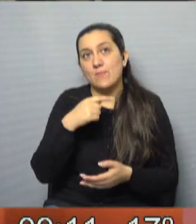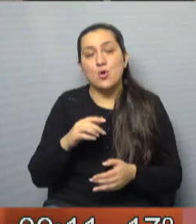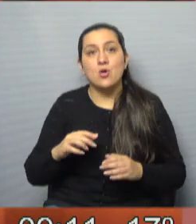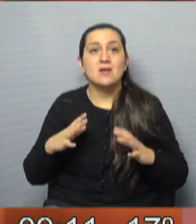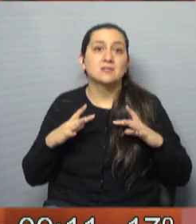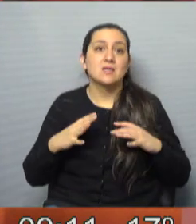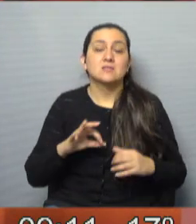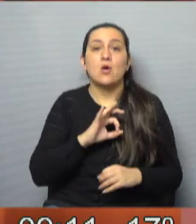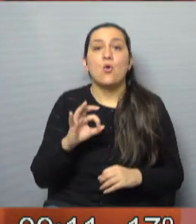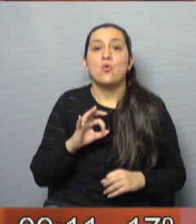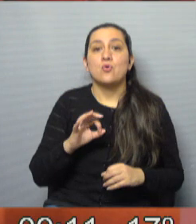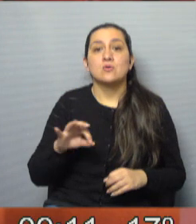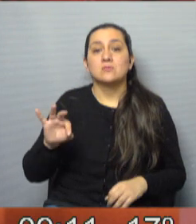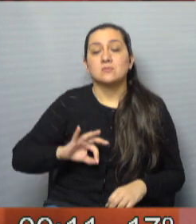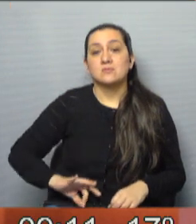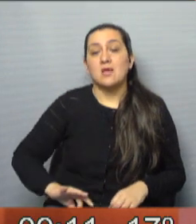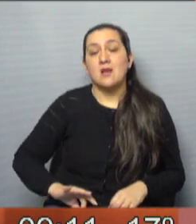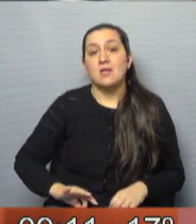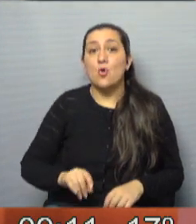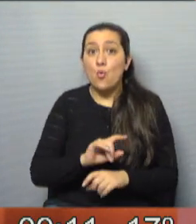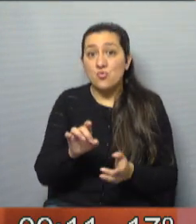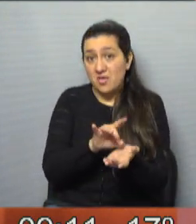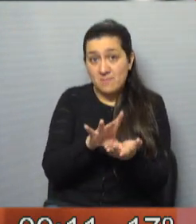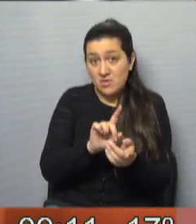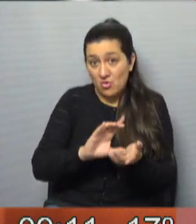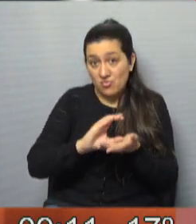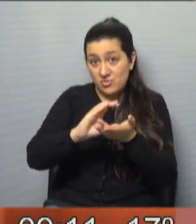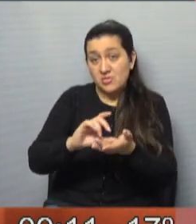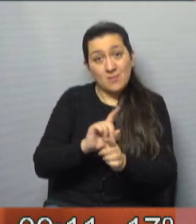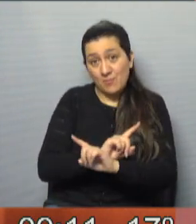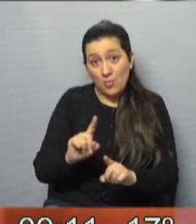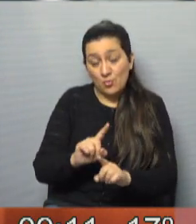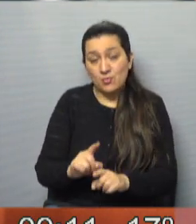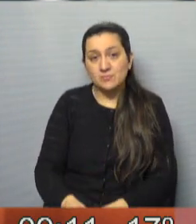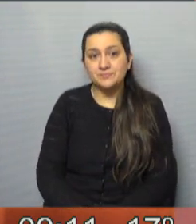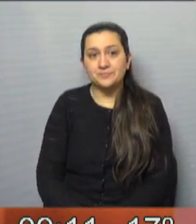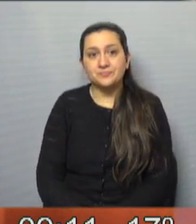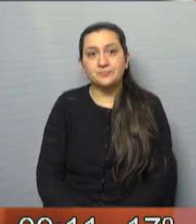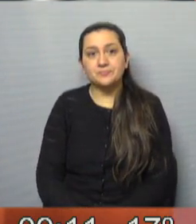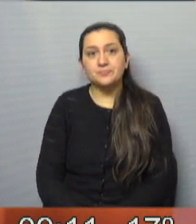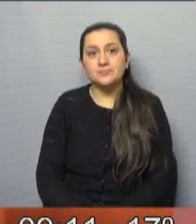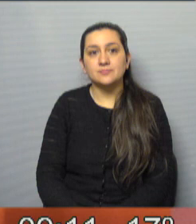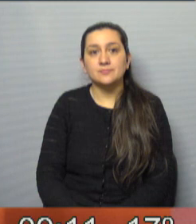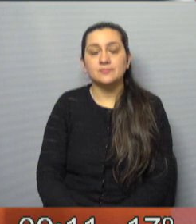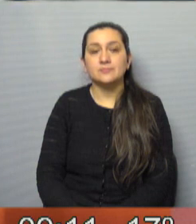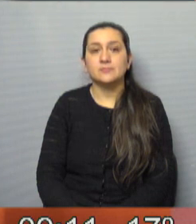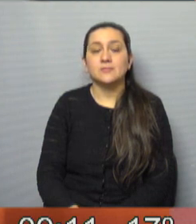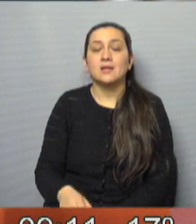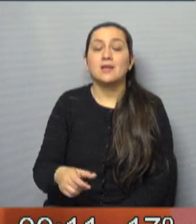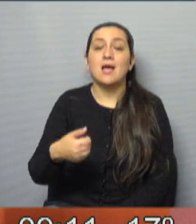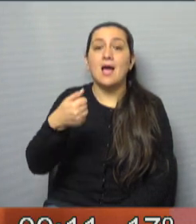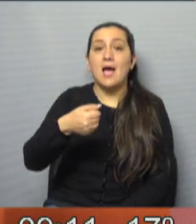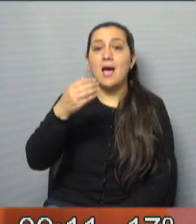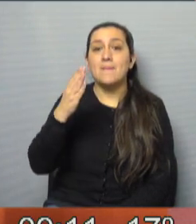tipo de cosas. Inclusive un despido, porque, por ejemplo, se utiliza un eufemismo, es la plataforma